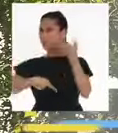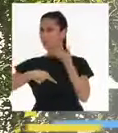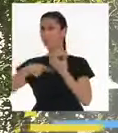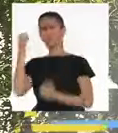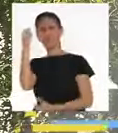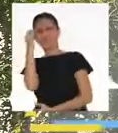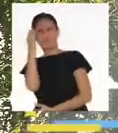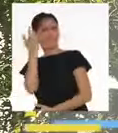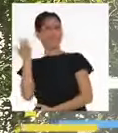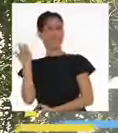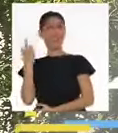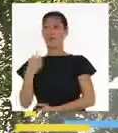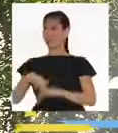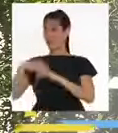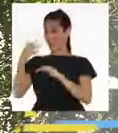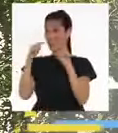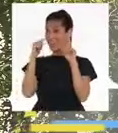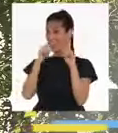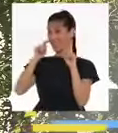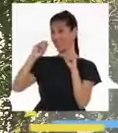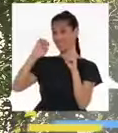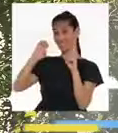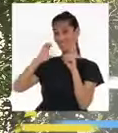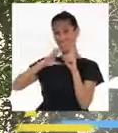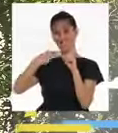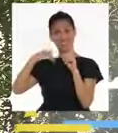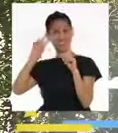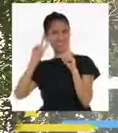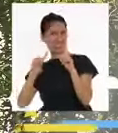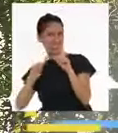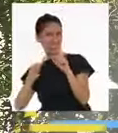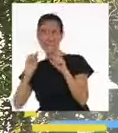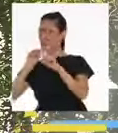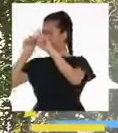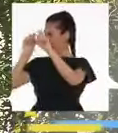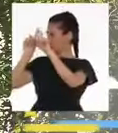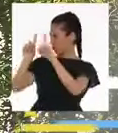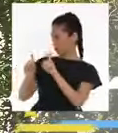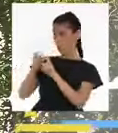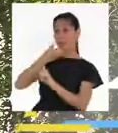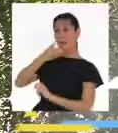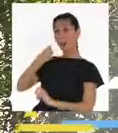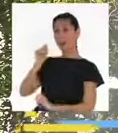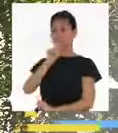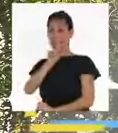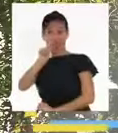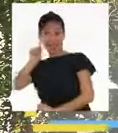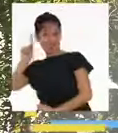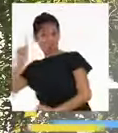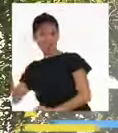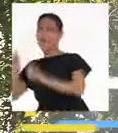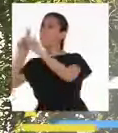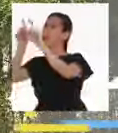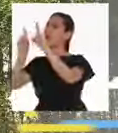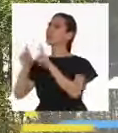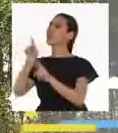sugirió que haga una encuesta para conocer las actividades que prefieren hacer en familia.